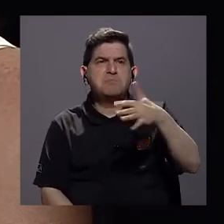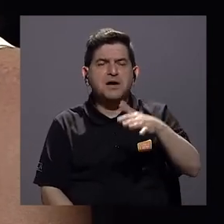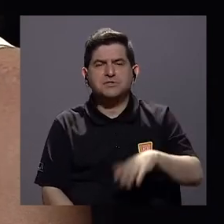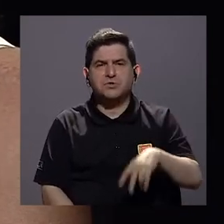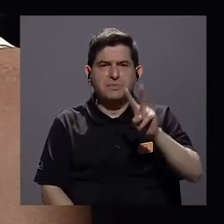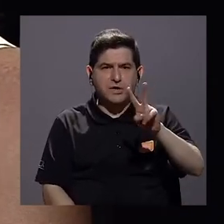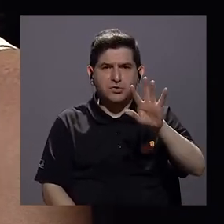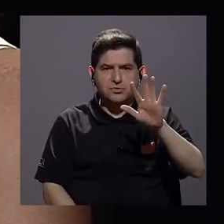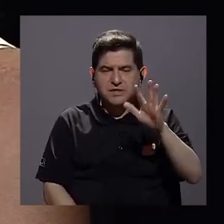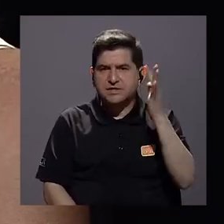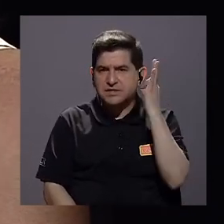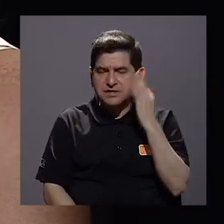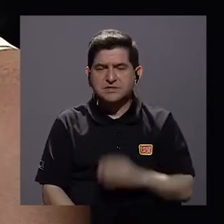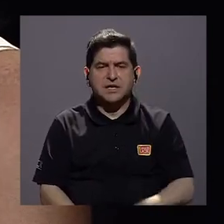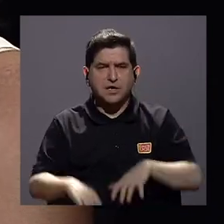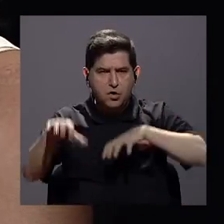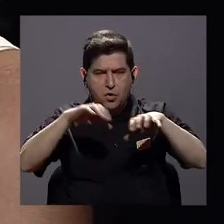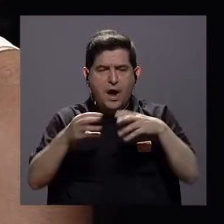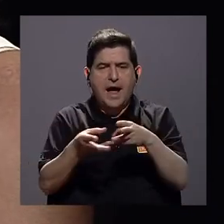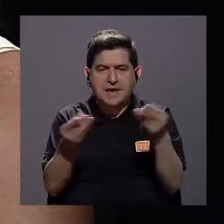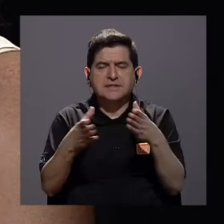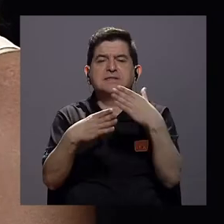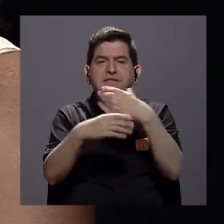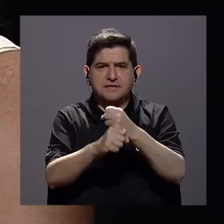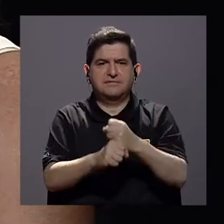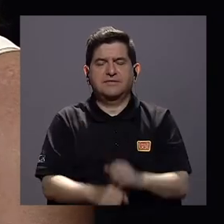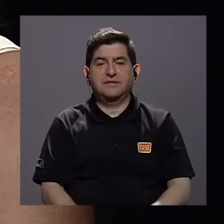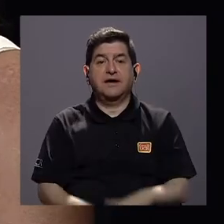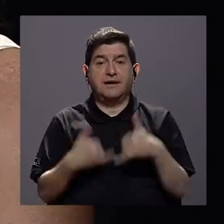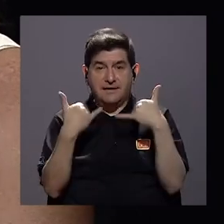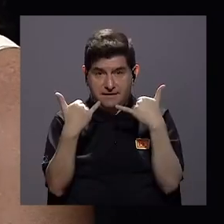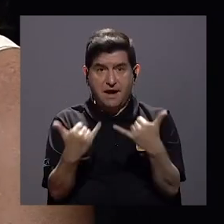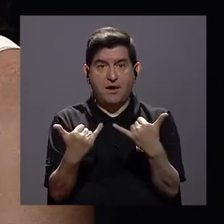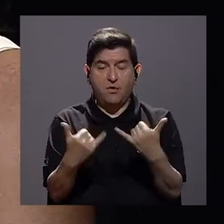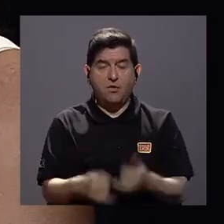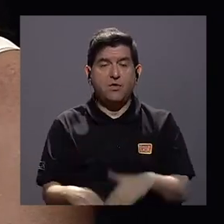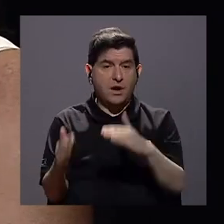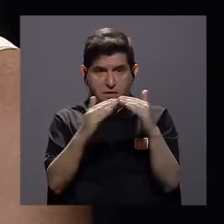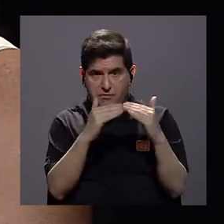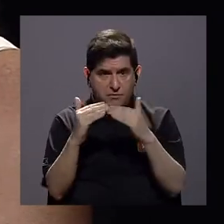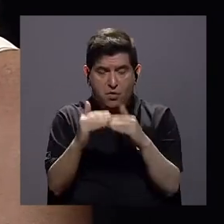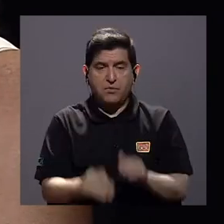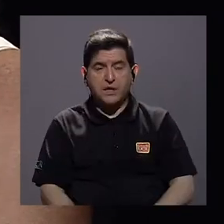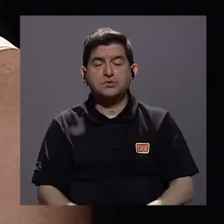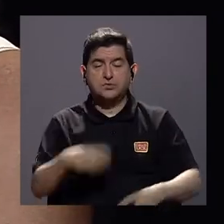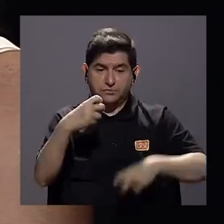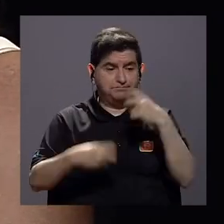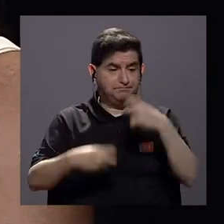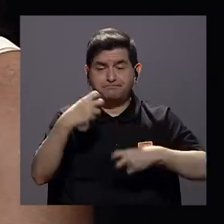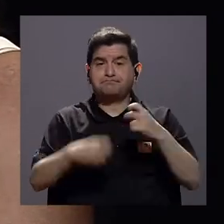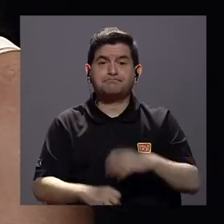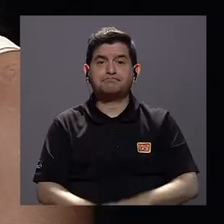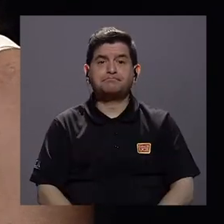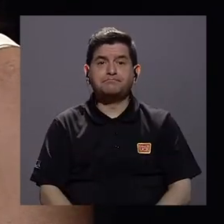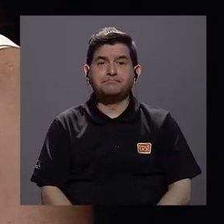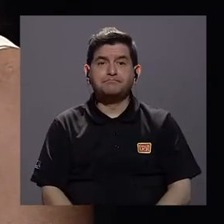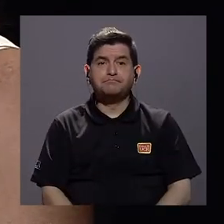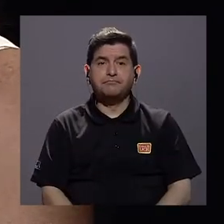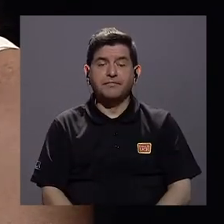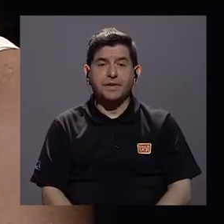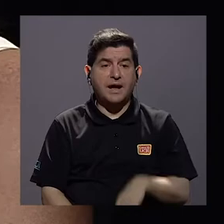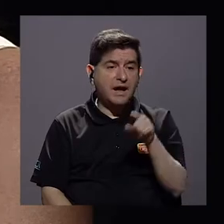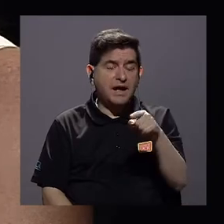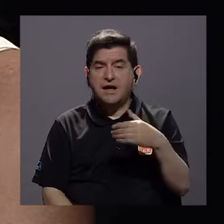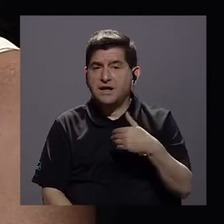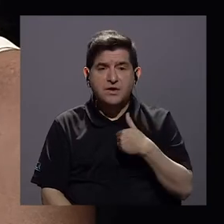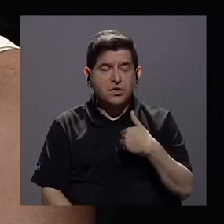25 mujeres desarrollar su actividad productiva. Es decir, en este momento esa población está en serios problemas, y está en serios problemas porque como